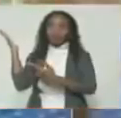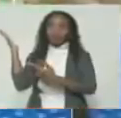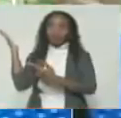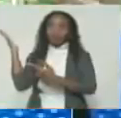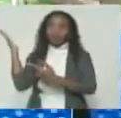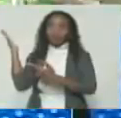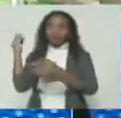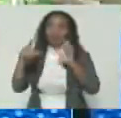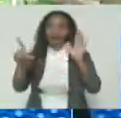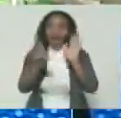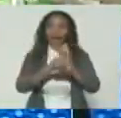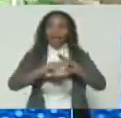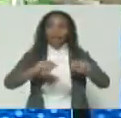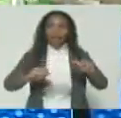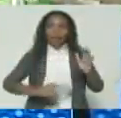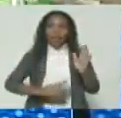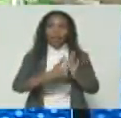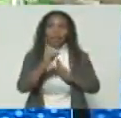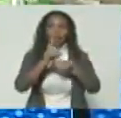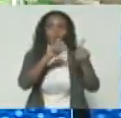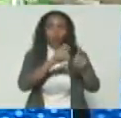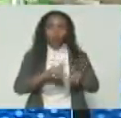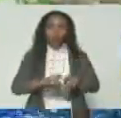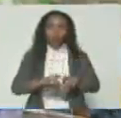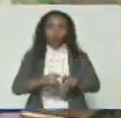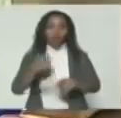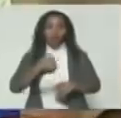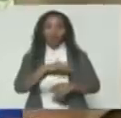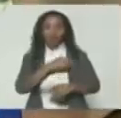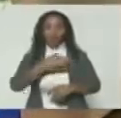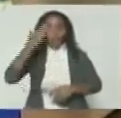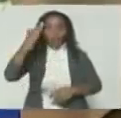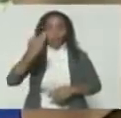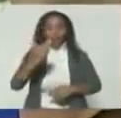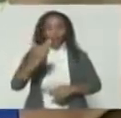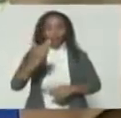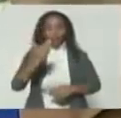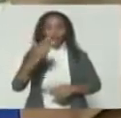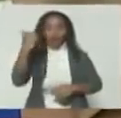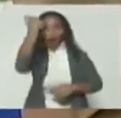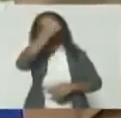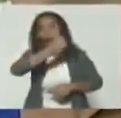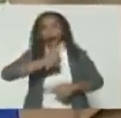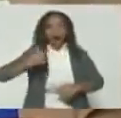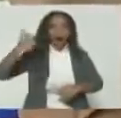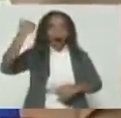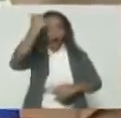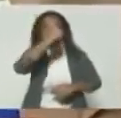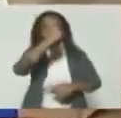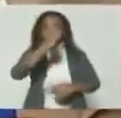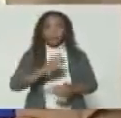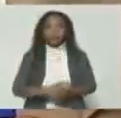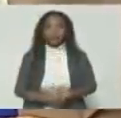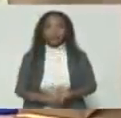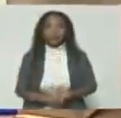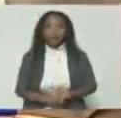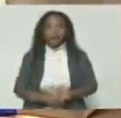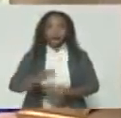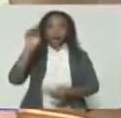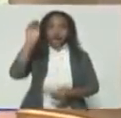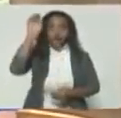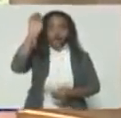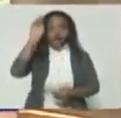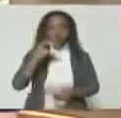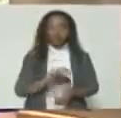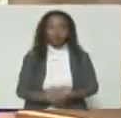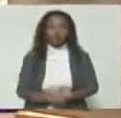y Desarrollo Agrario, ahí está. Y nuestro comandante, con su rostro de futuro,